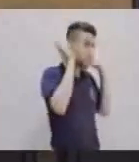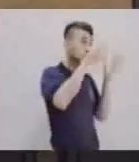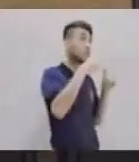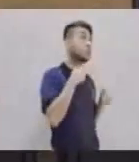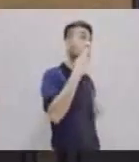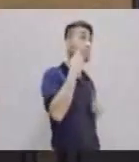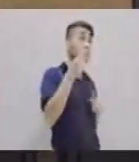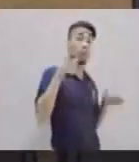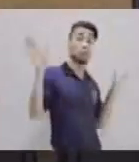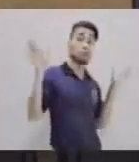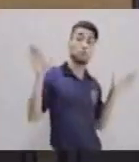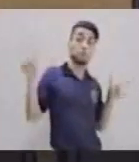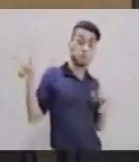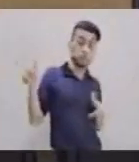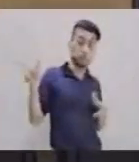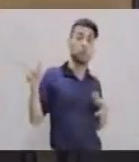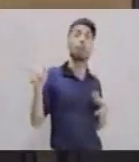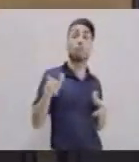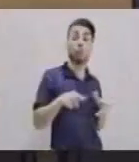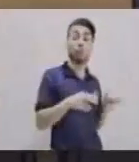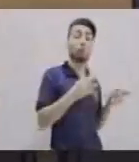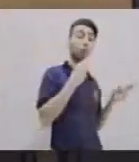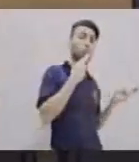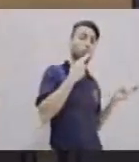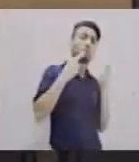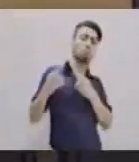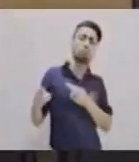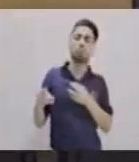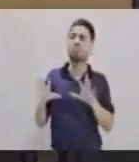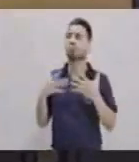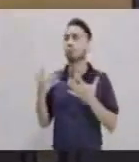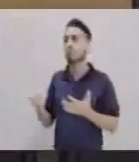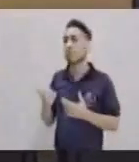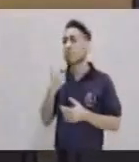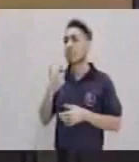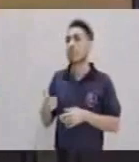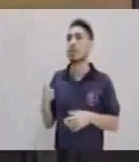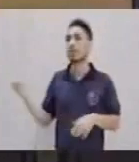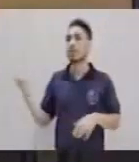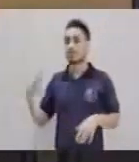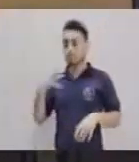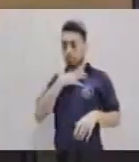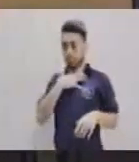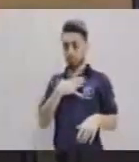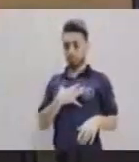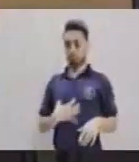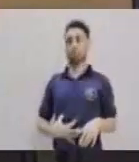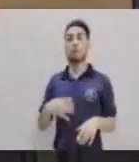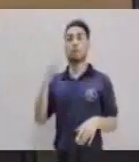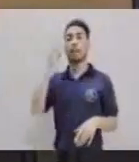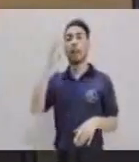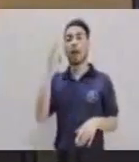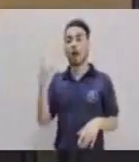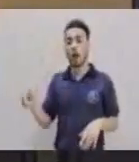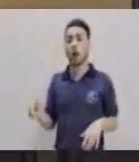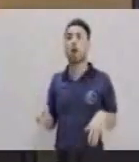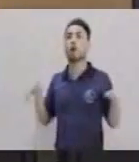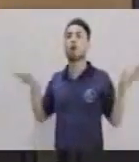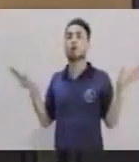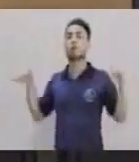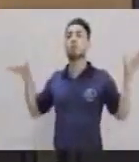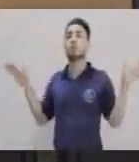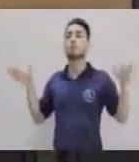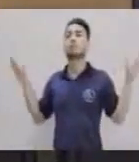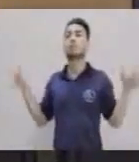visto. Amu Kusu le respondió que se trataba del pecho blanco. Era un ave